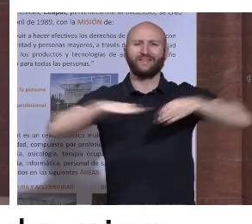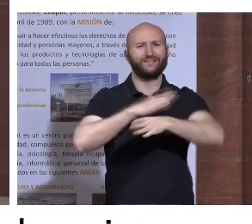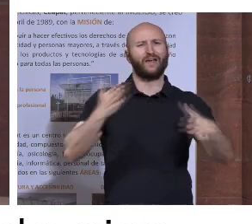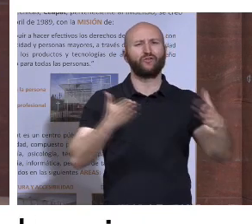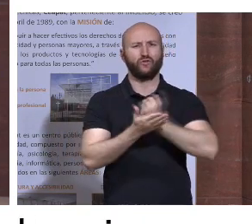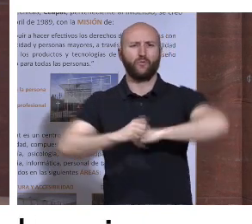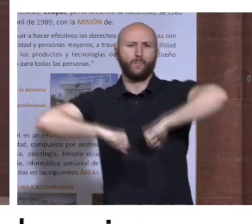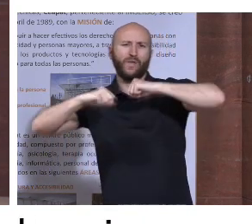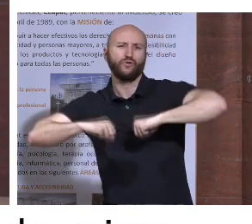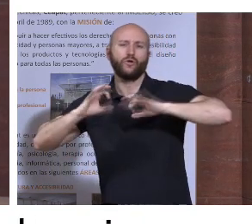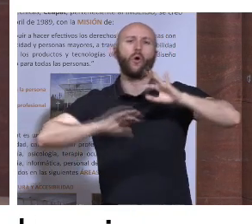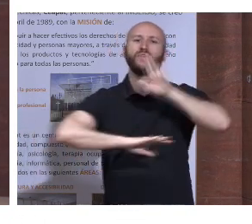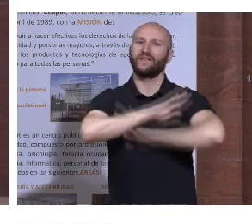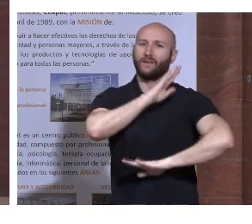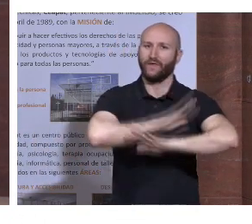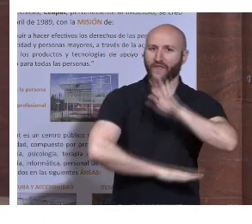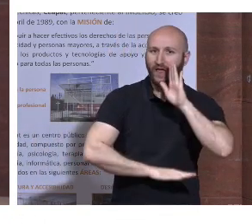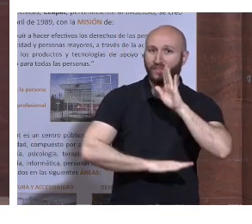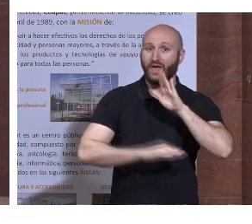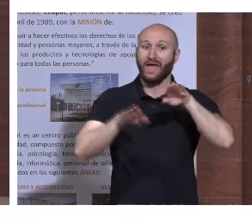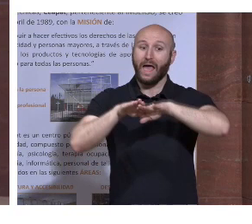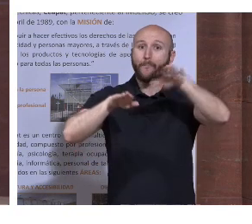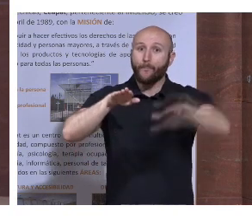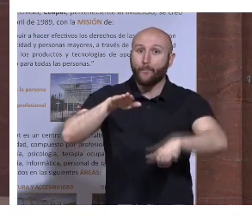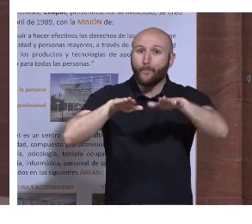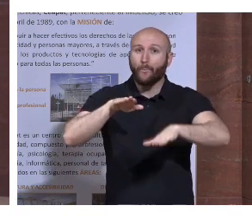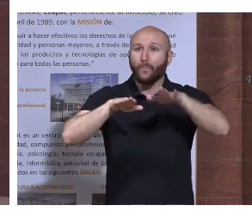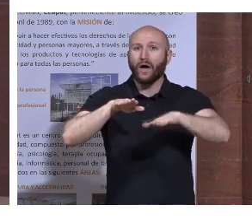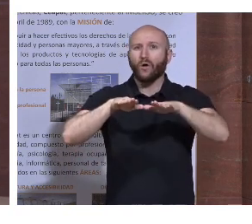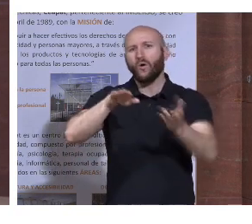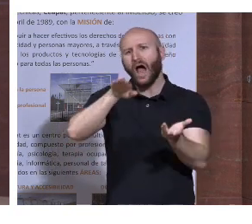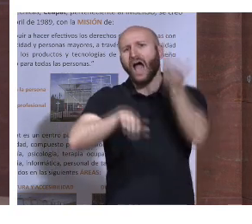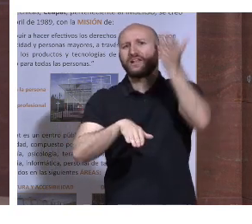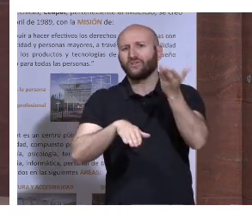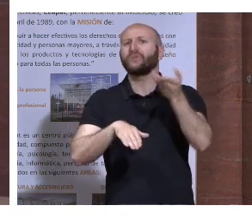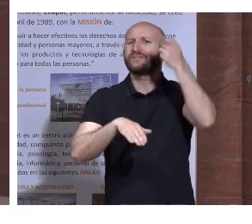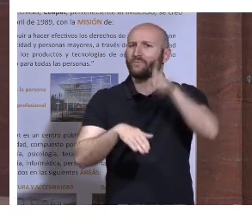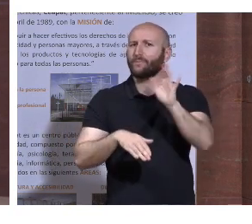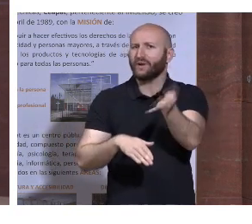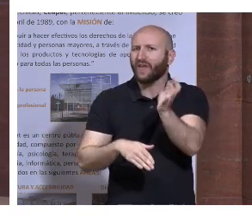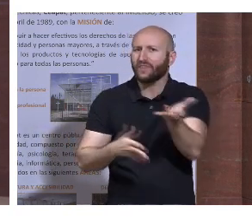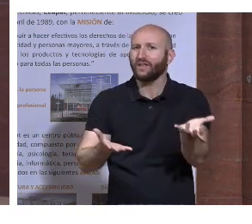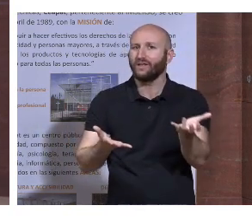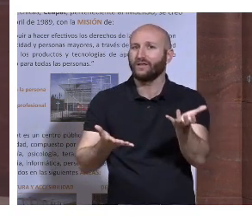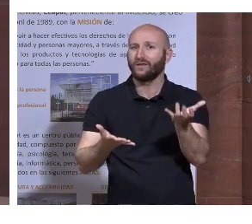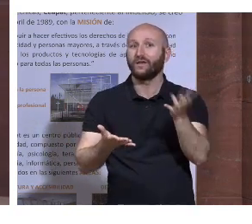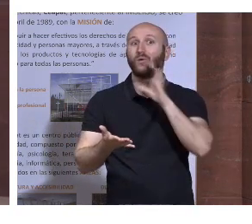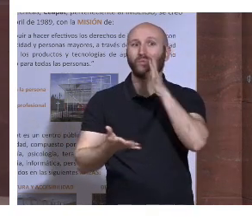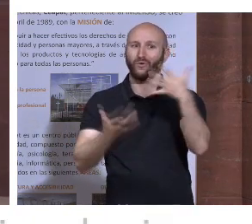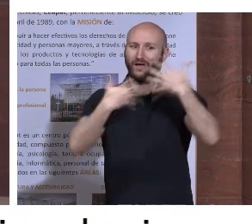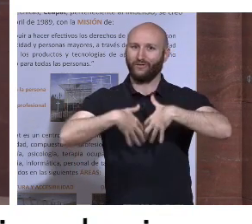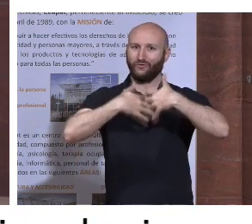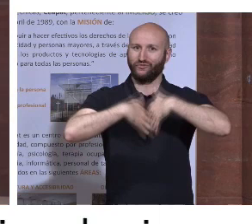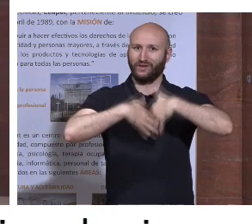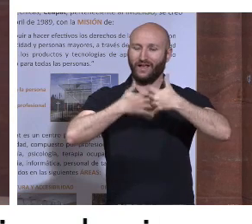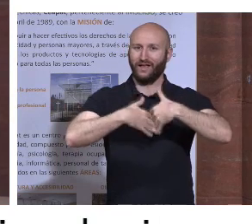con discapacidad. ¿Pudiendo ser de piso bajo, por qué los puede haber de piso alto? Nos podemos preguntar. ¿Por qué la industria no